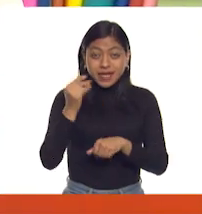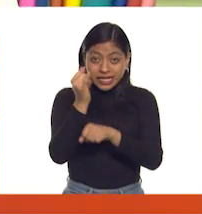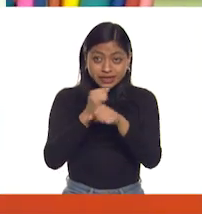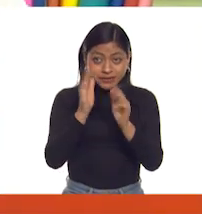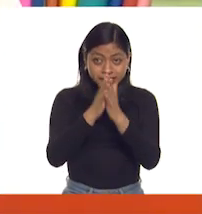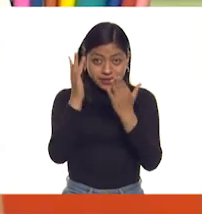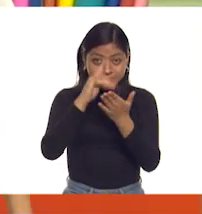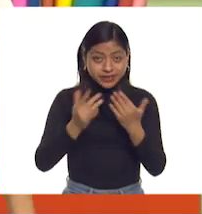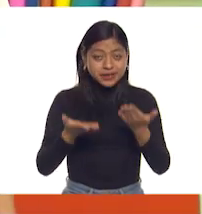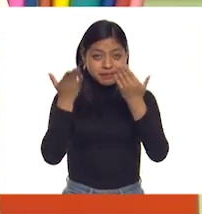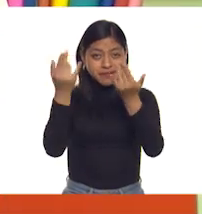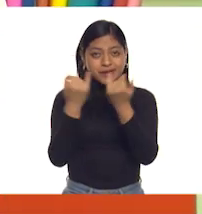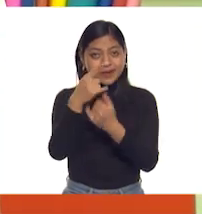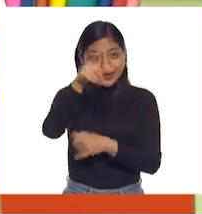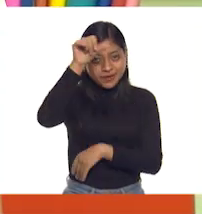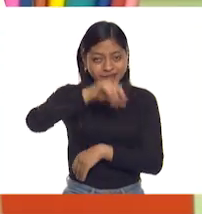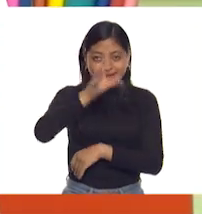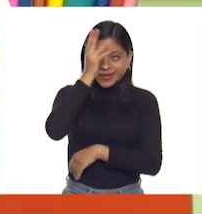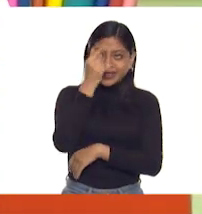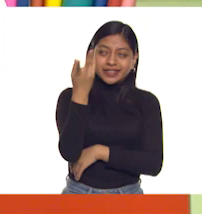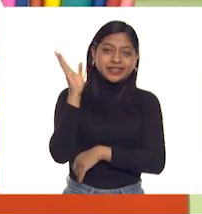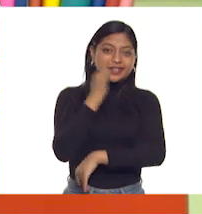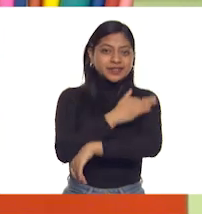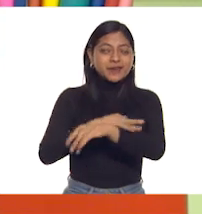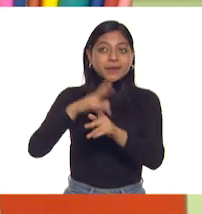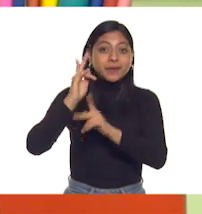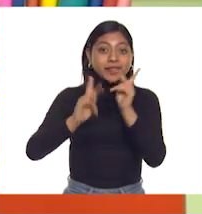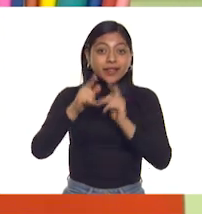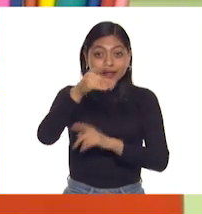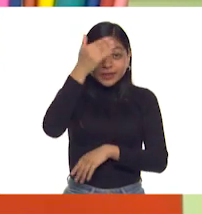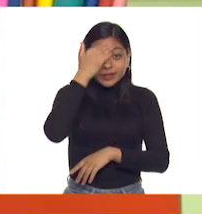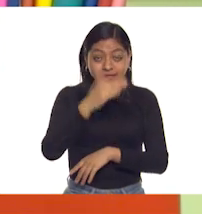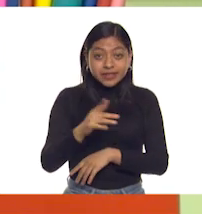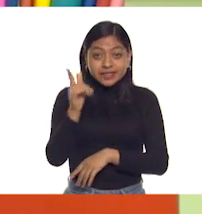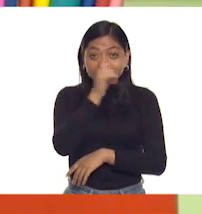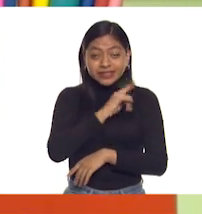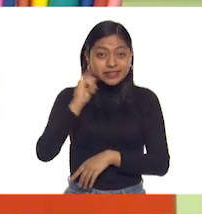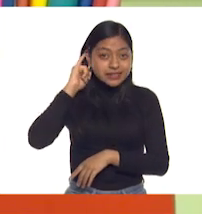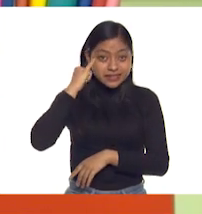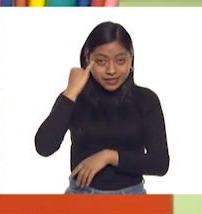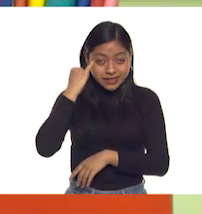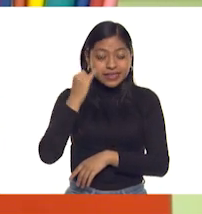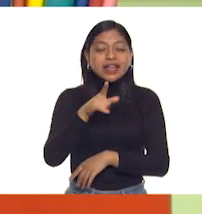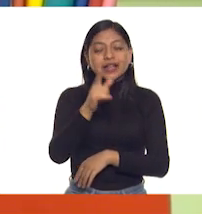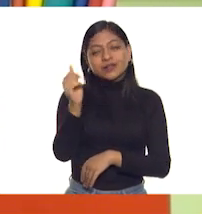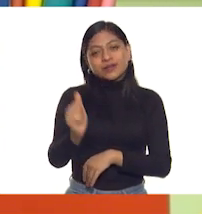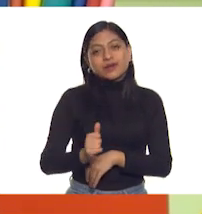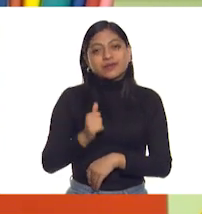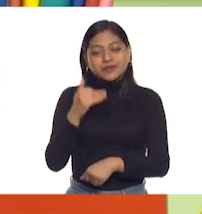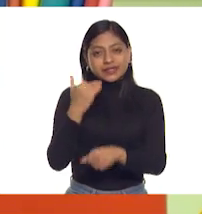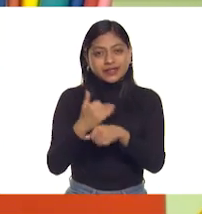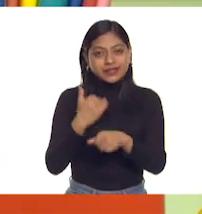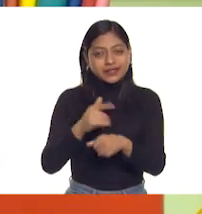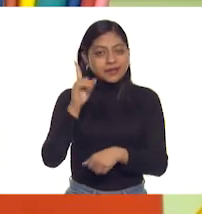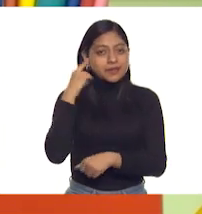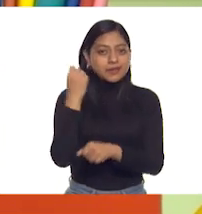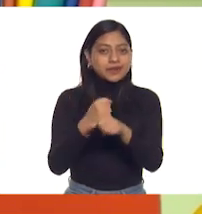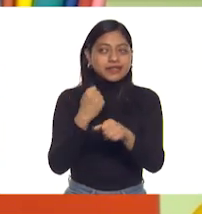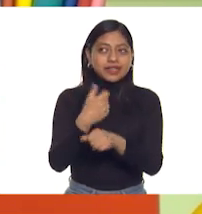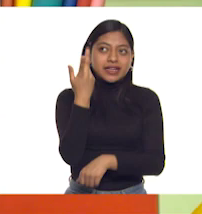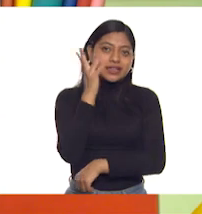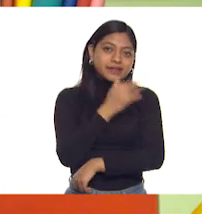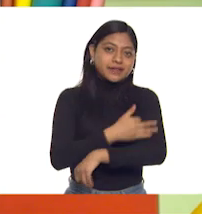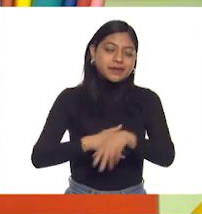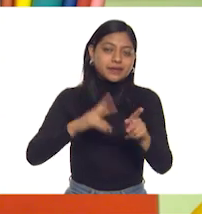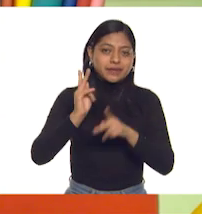otros libros y comenta el tema de hoy con tu familia. Y si tienes la fortuna de hablar una lengua indígena, aprovecha este momento para practicarla y